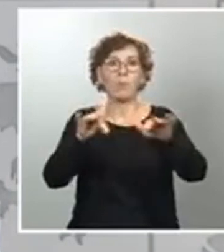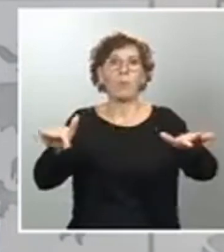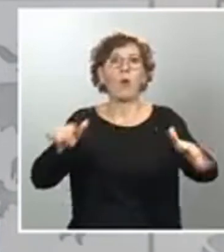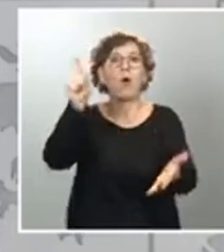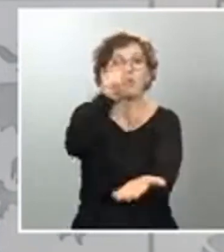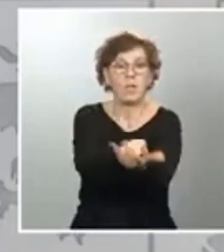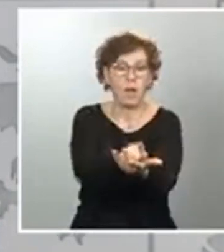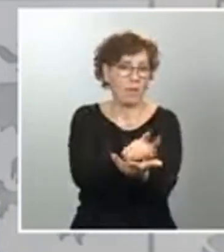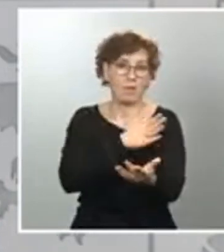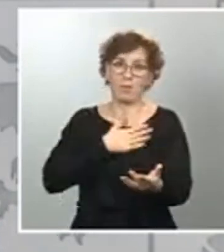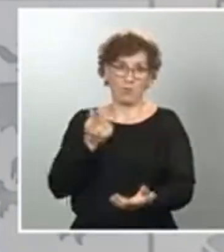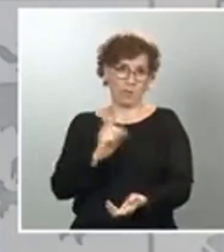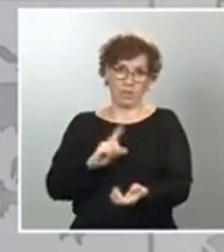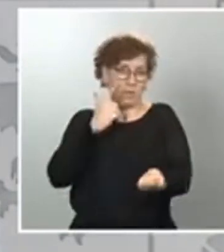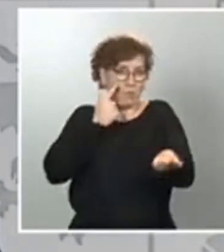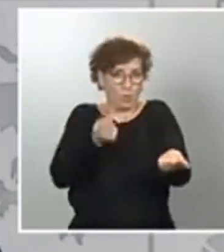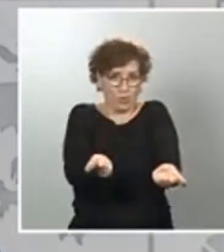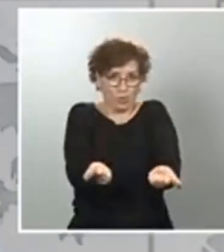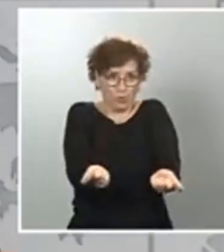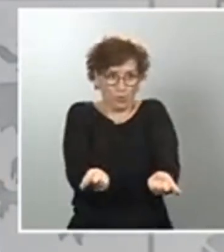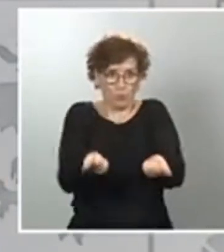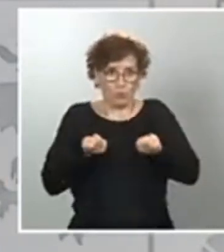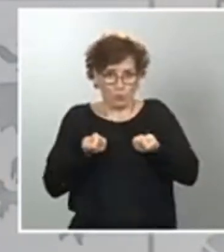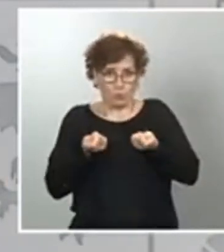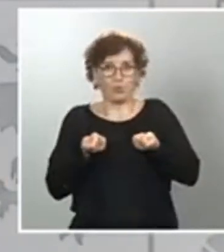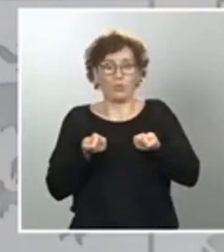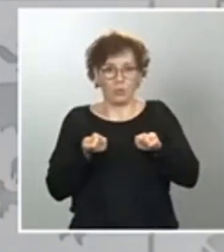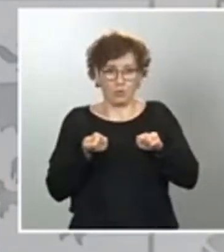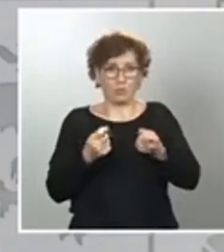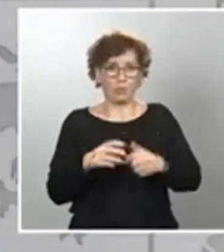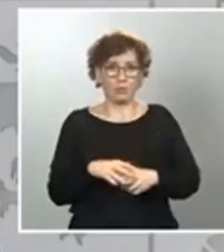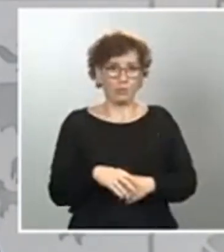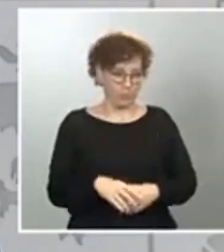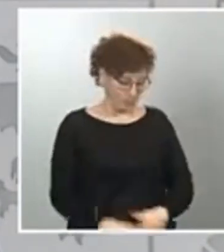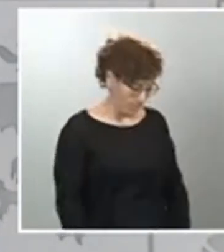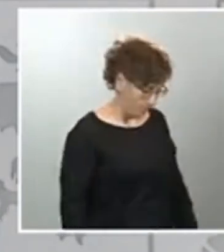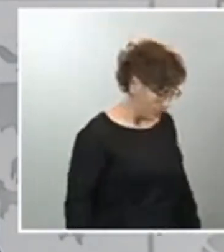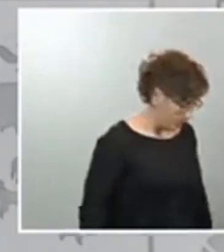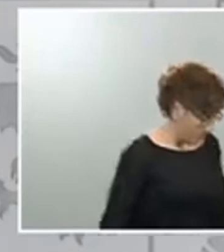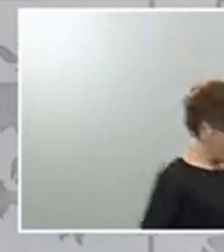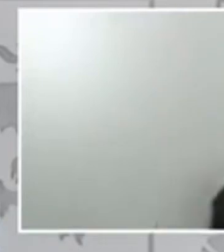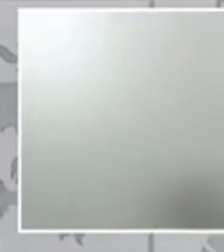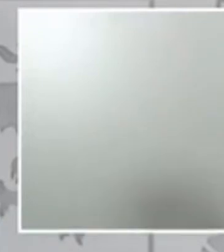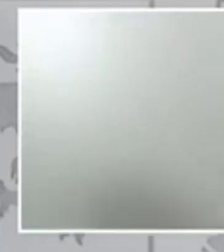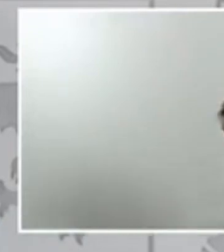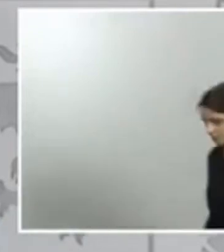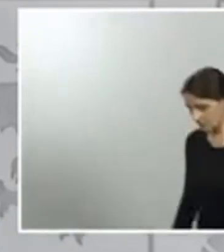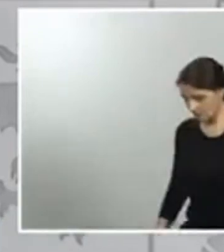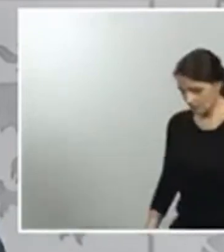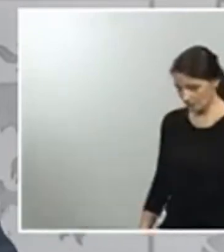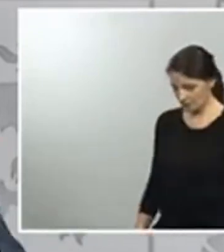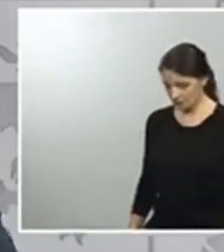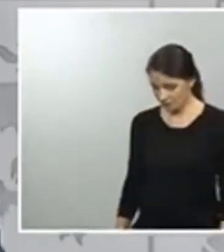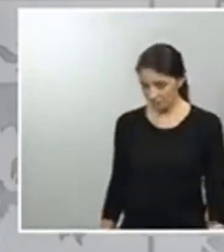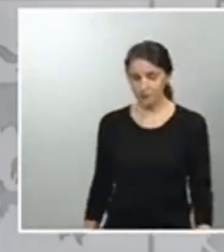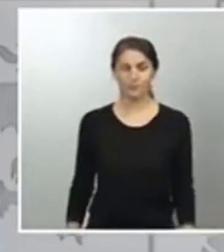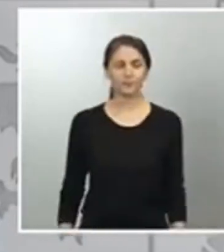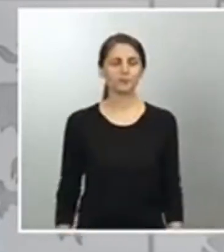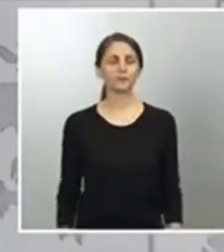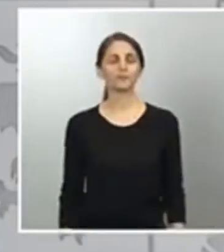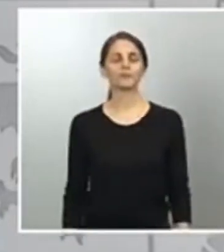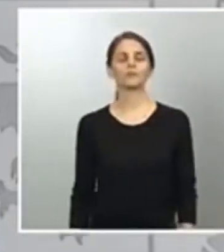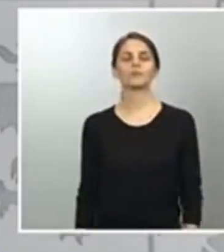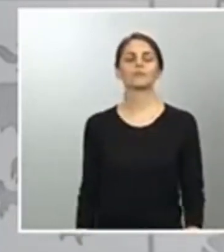virus de una unidad de acción a otra. Y en relación con los marcadores, decirle que bueno, va a